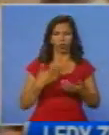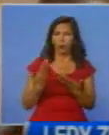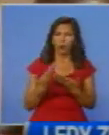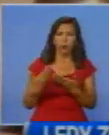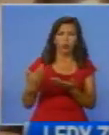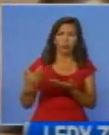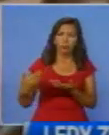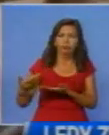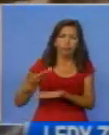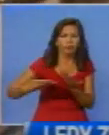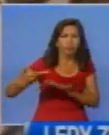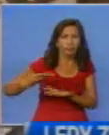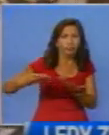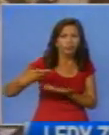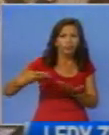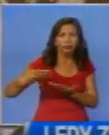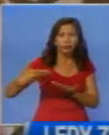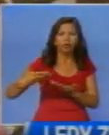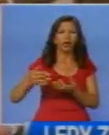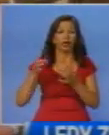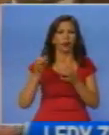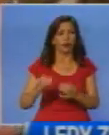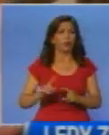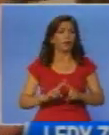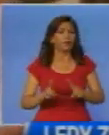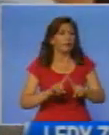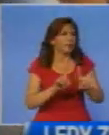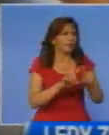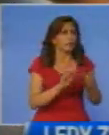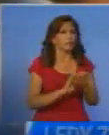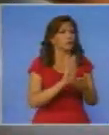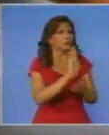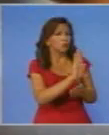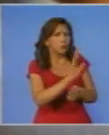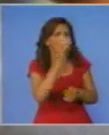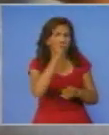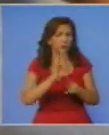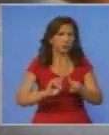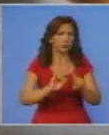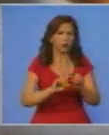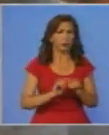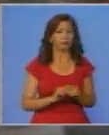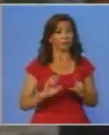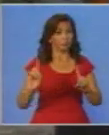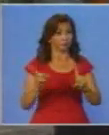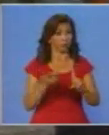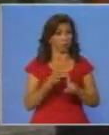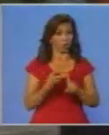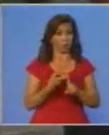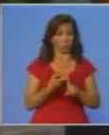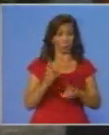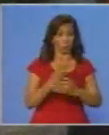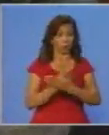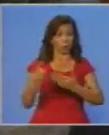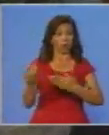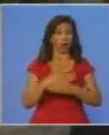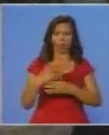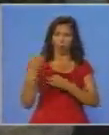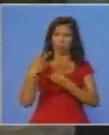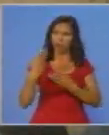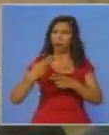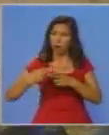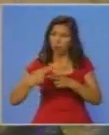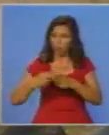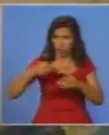sean distintas dependiendo de la decisión de las autoridades del centro. De hecho, cada visitante debe ser registrado al menos con una semana de anticipación. La